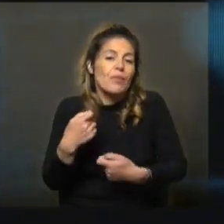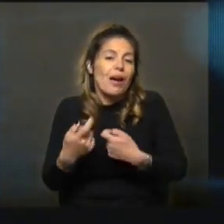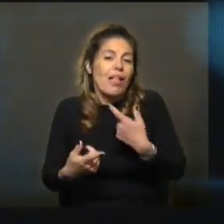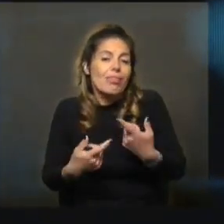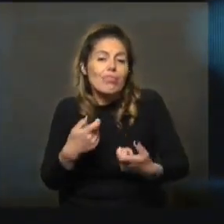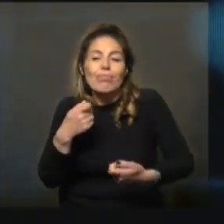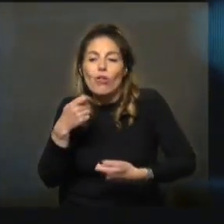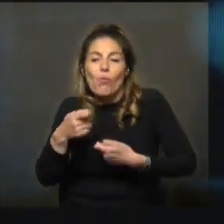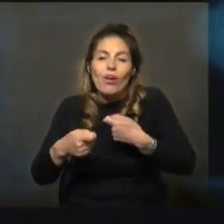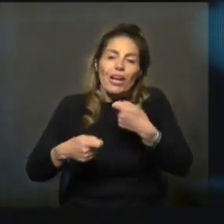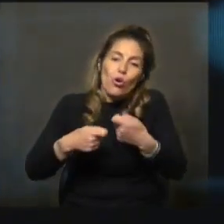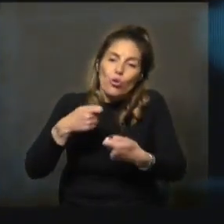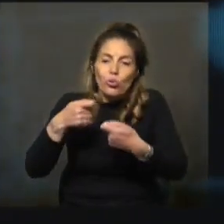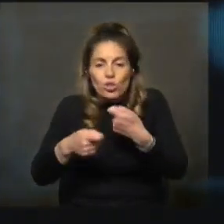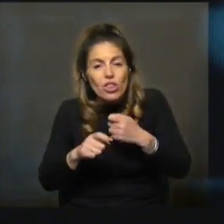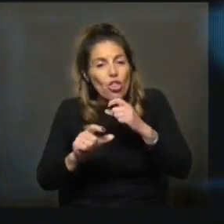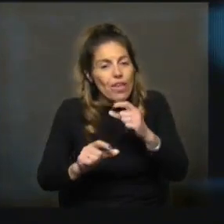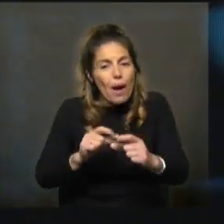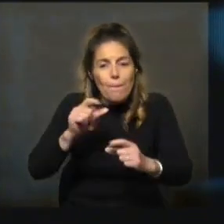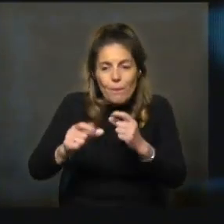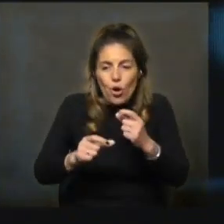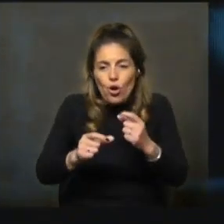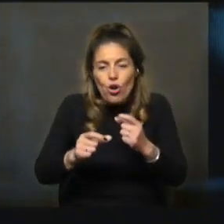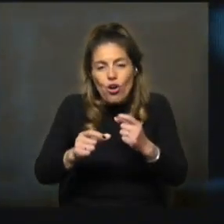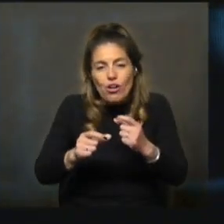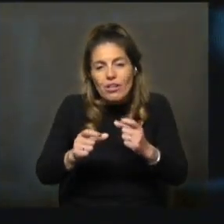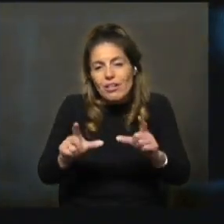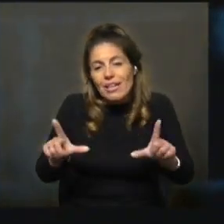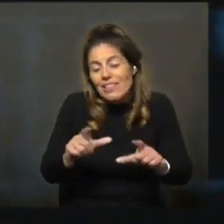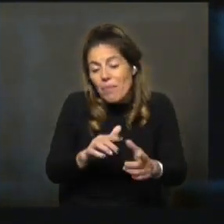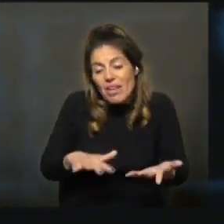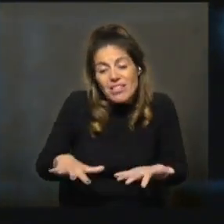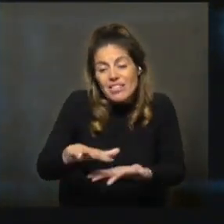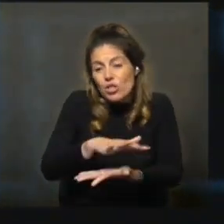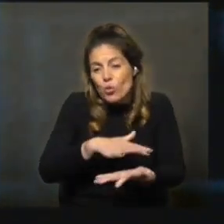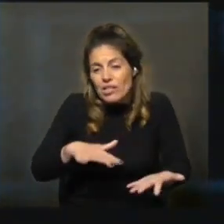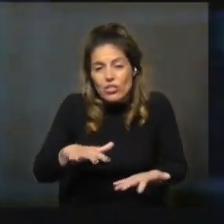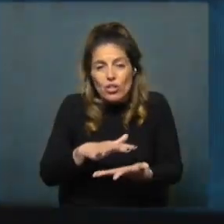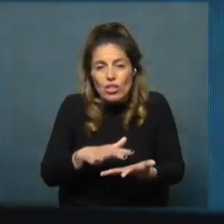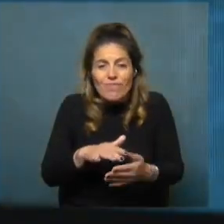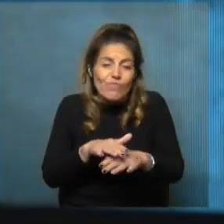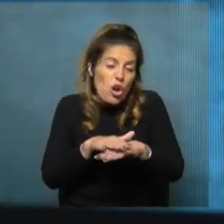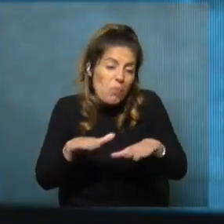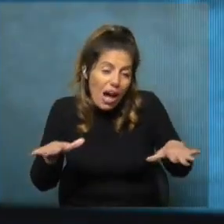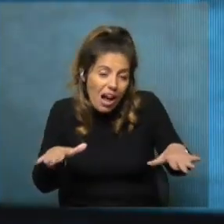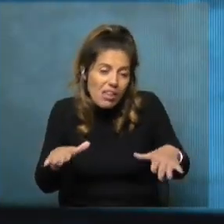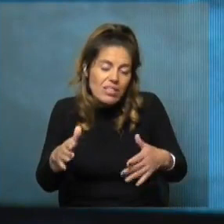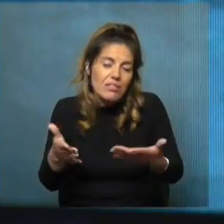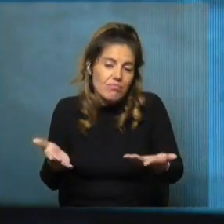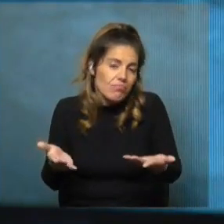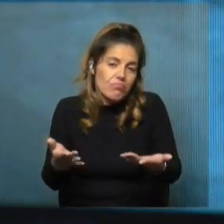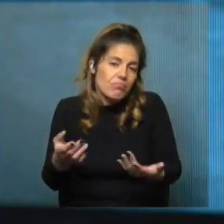reconstruyendo poco a poco y se van eluan y terminan siendo situaciones normales comunes